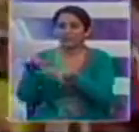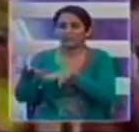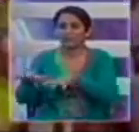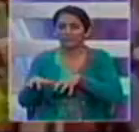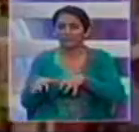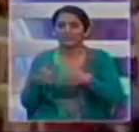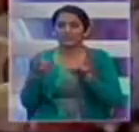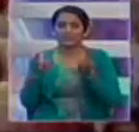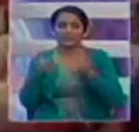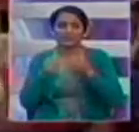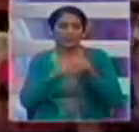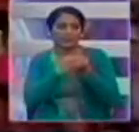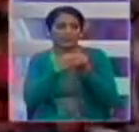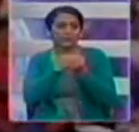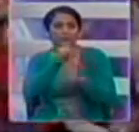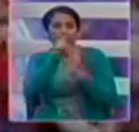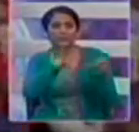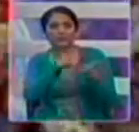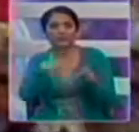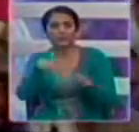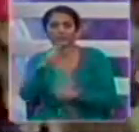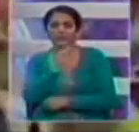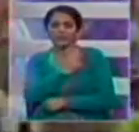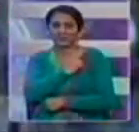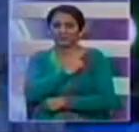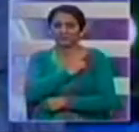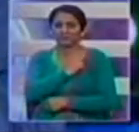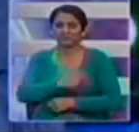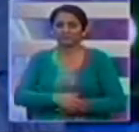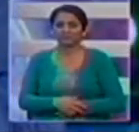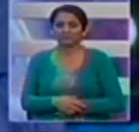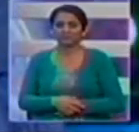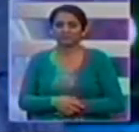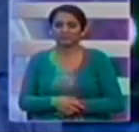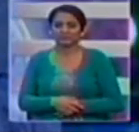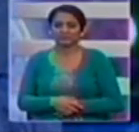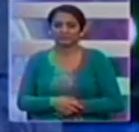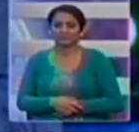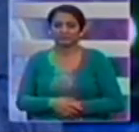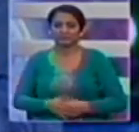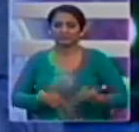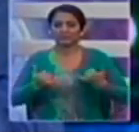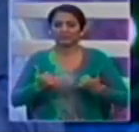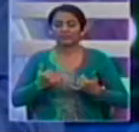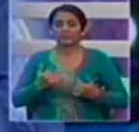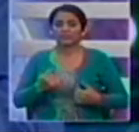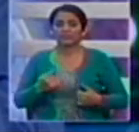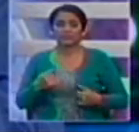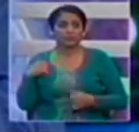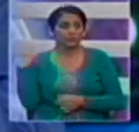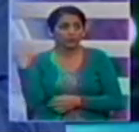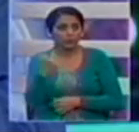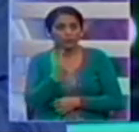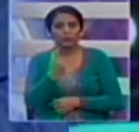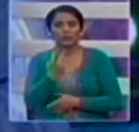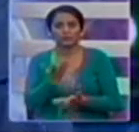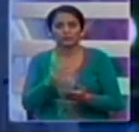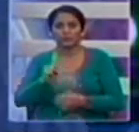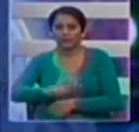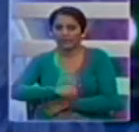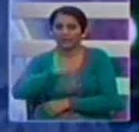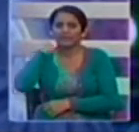formación técnico-universitaria. Al paso, habló de las elecciones. Tenemos que ganar con contundencia.